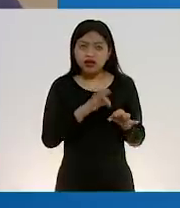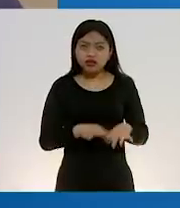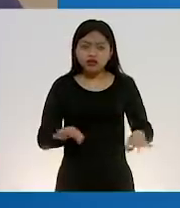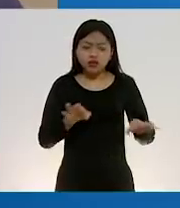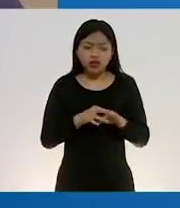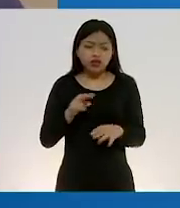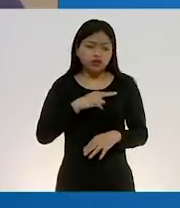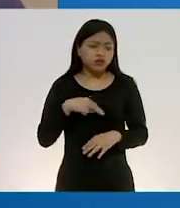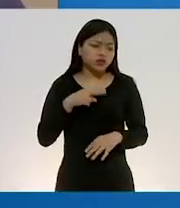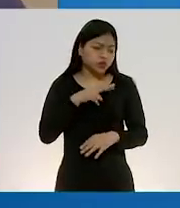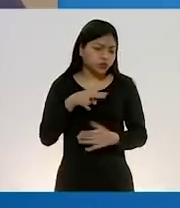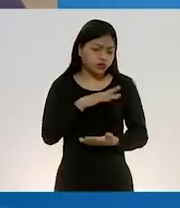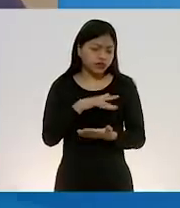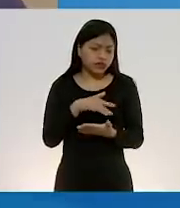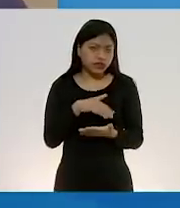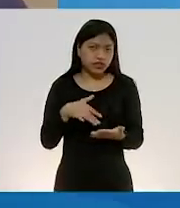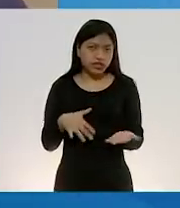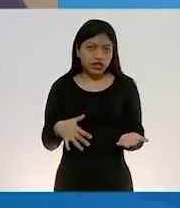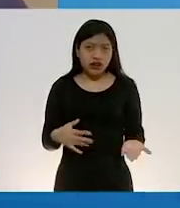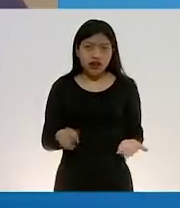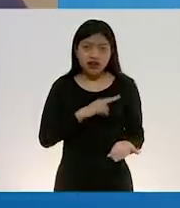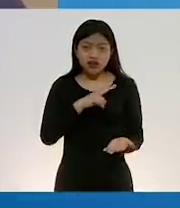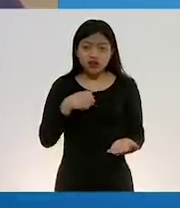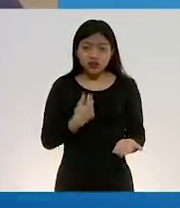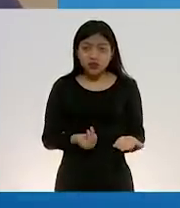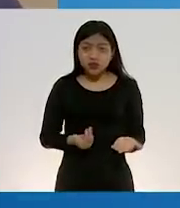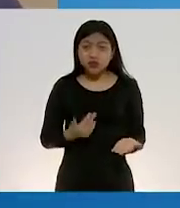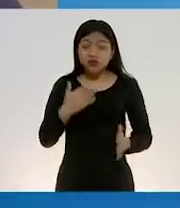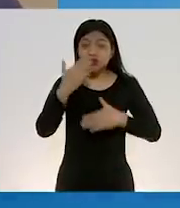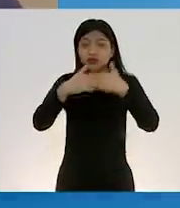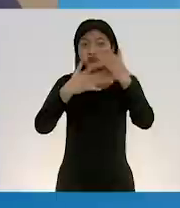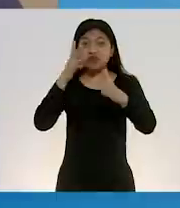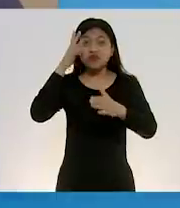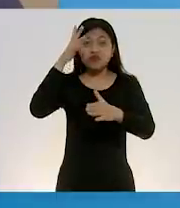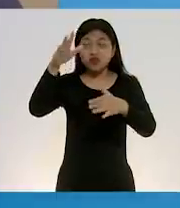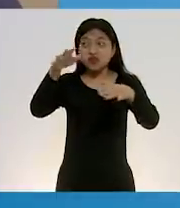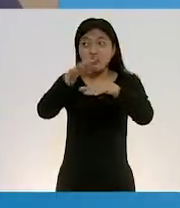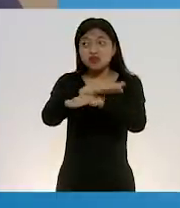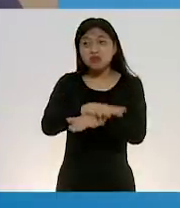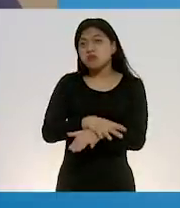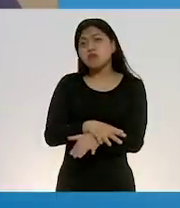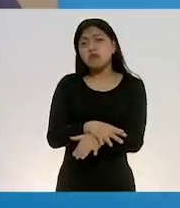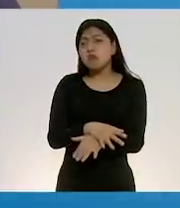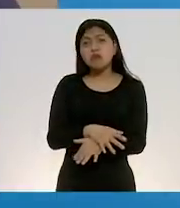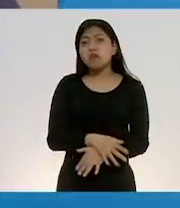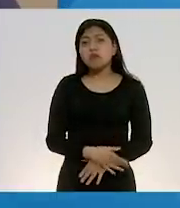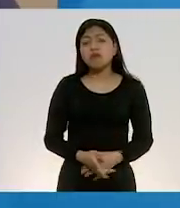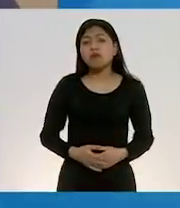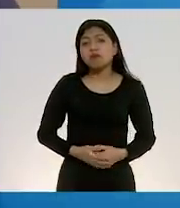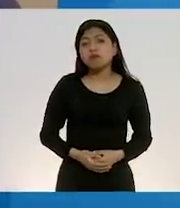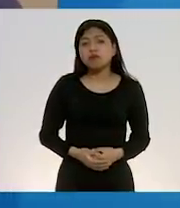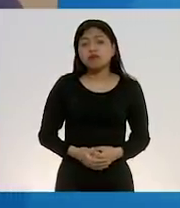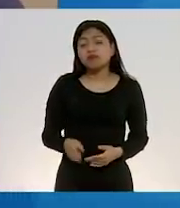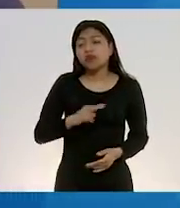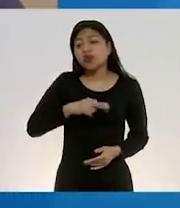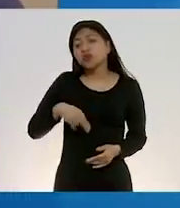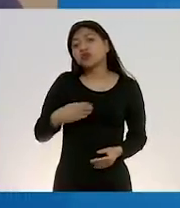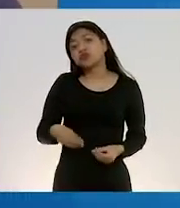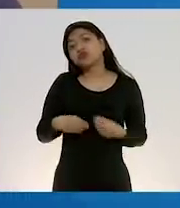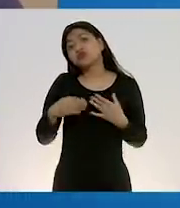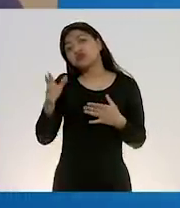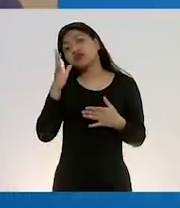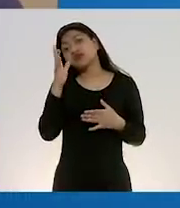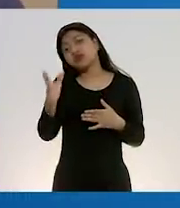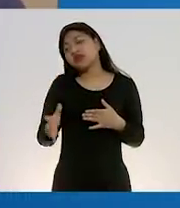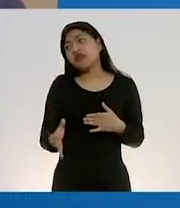leemos, pues en realidad no afectan lo que va a pasar durante el resto de nuestros días. Nuestros días van a tener